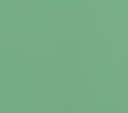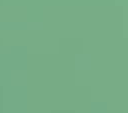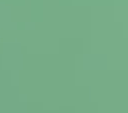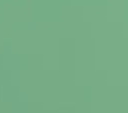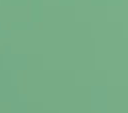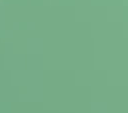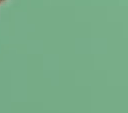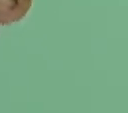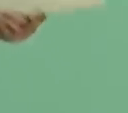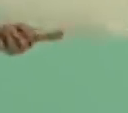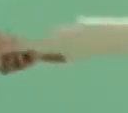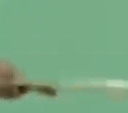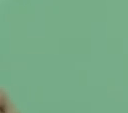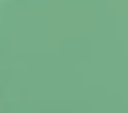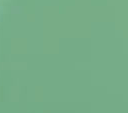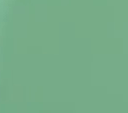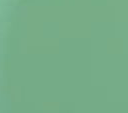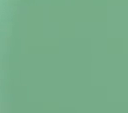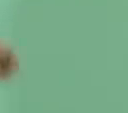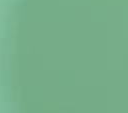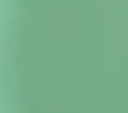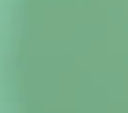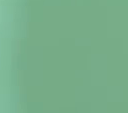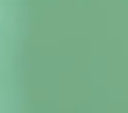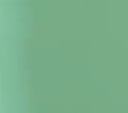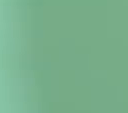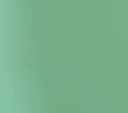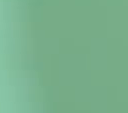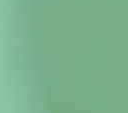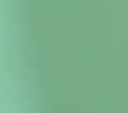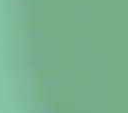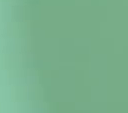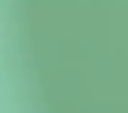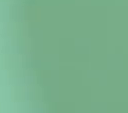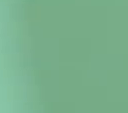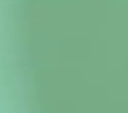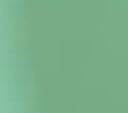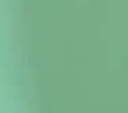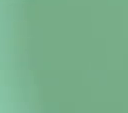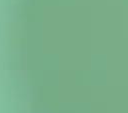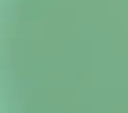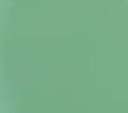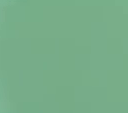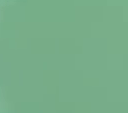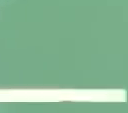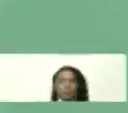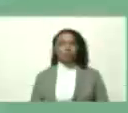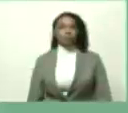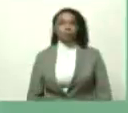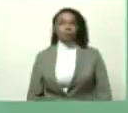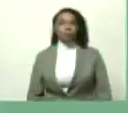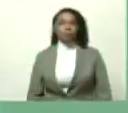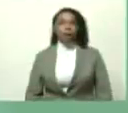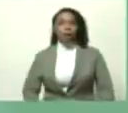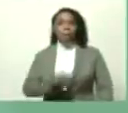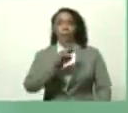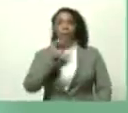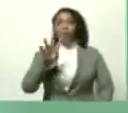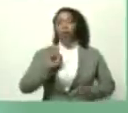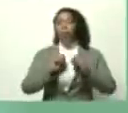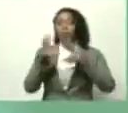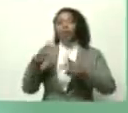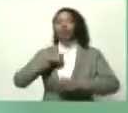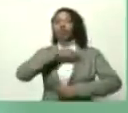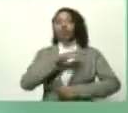derecho que tiene Venezuela a la autodeterminación y a la soberanía. Son 24 ocasiones en que hemos hecho denuncias